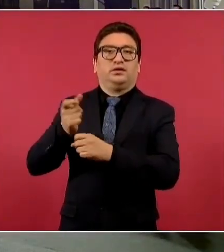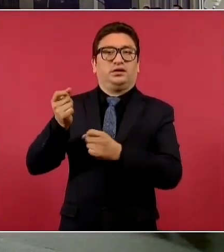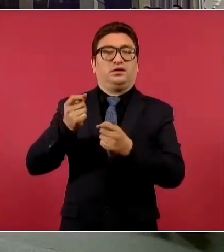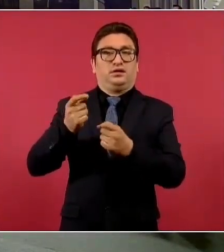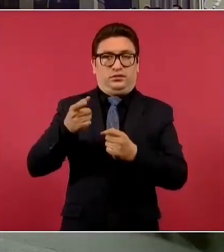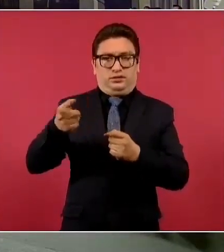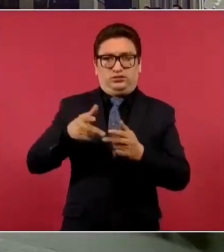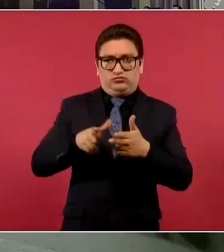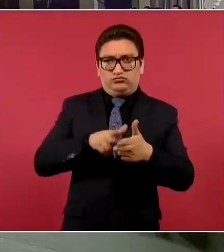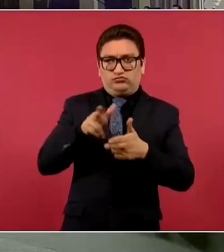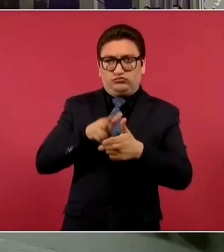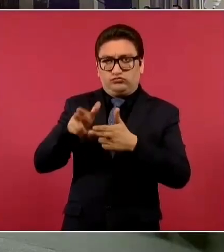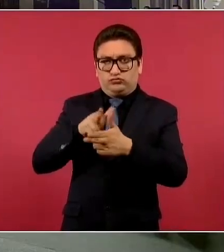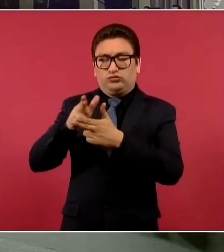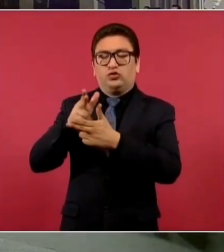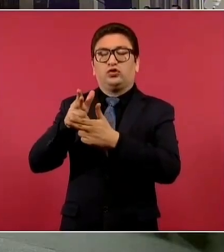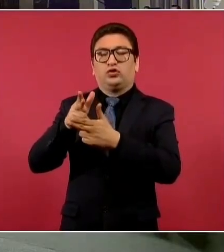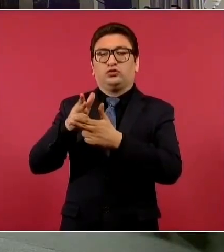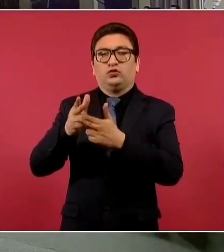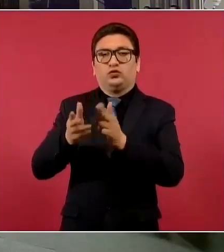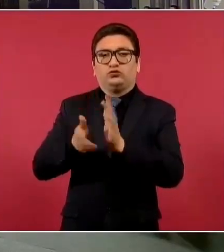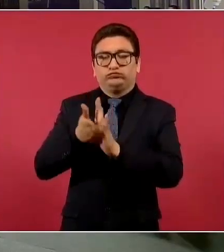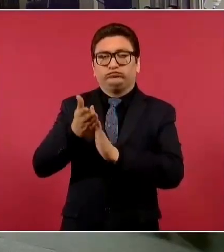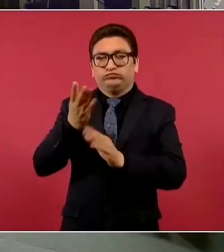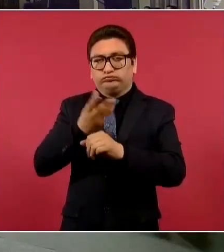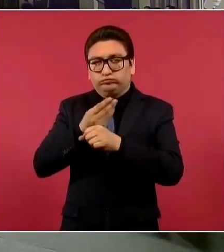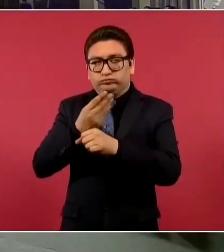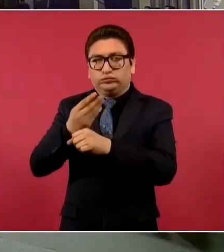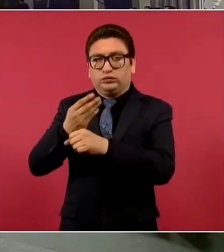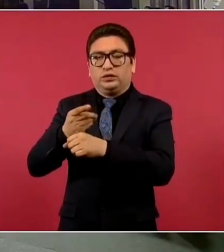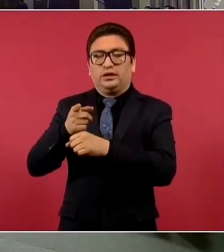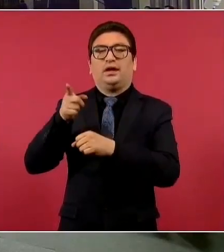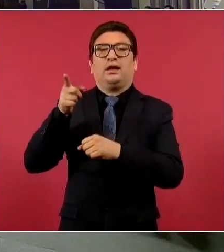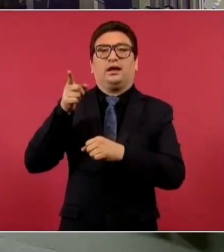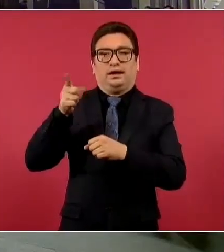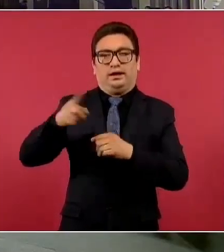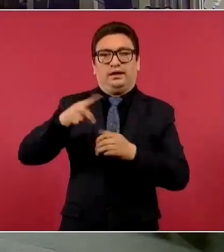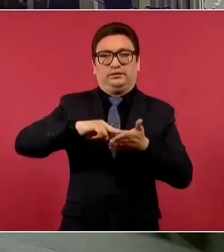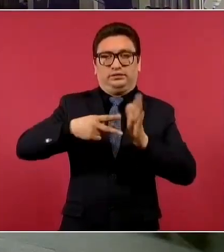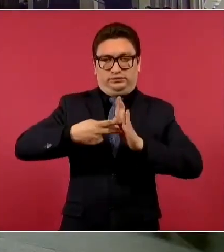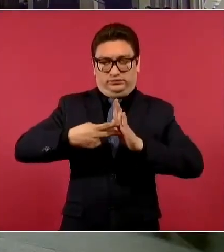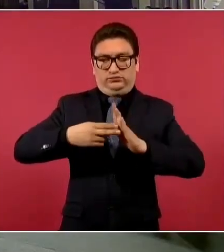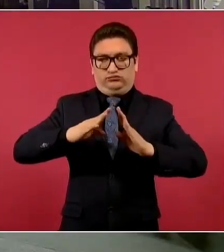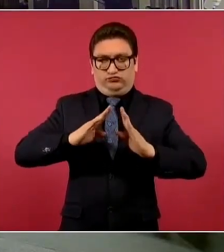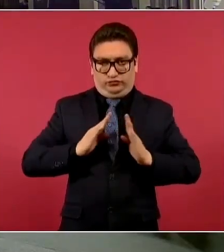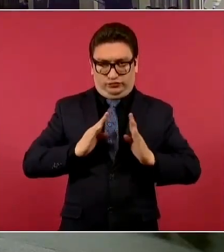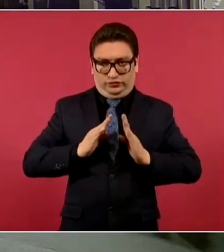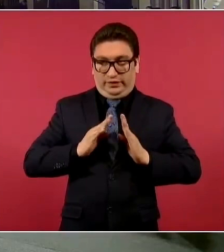tren son ingenieros militares, entonces hay campamentos